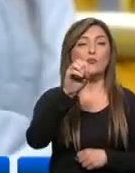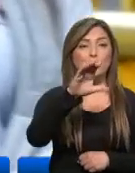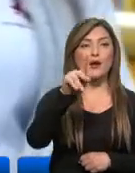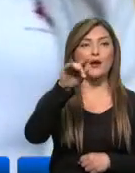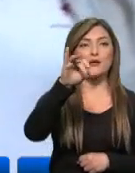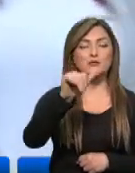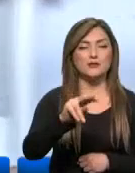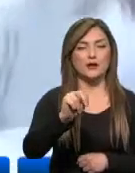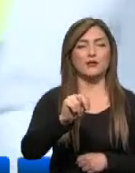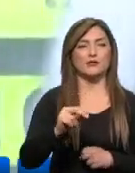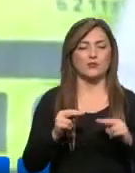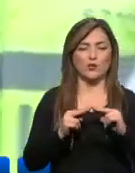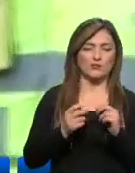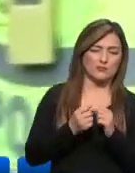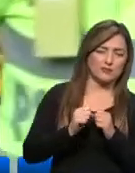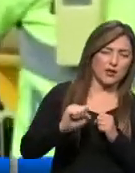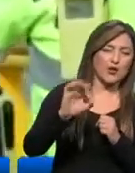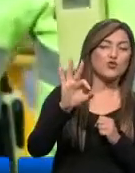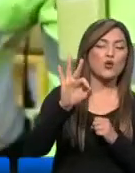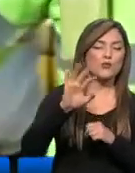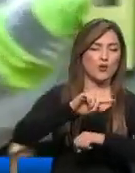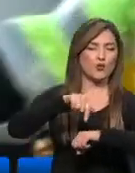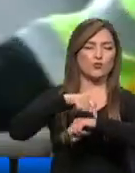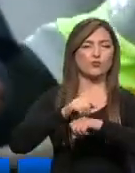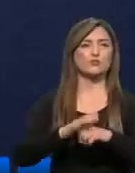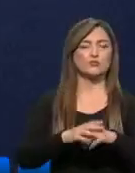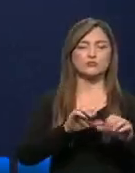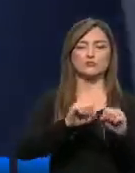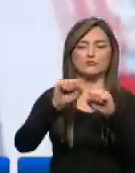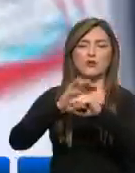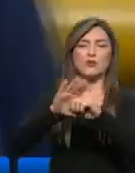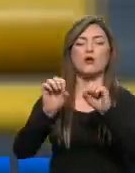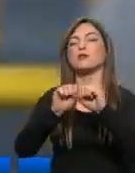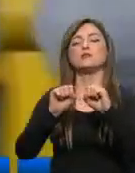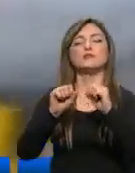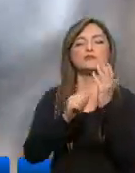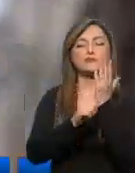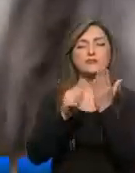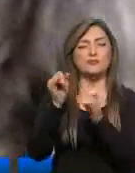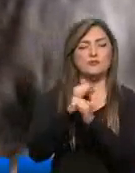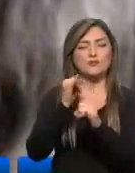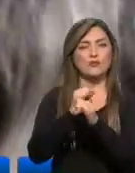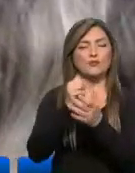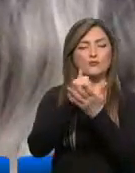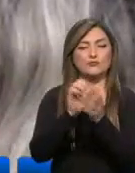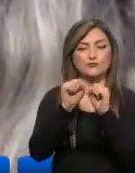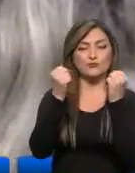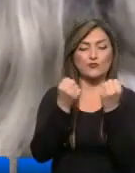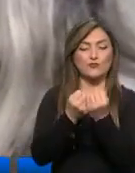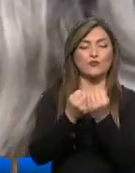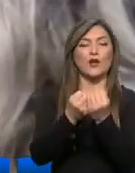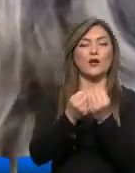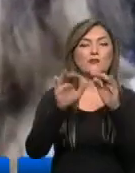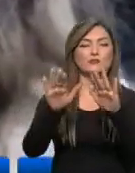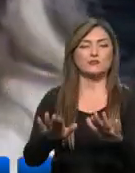a 9 horas de Rumichaca, pasando a manos del Instituto de Bienestar Familiar para su protección, hasta establecer contacto con las